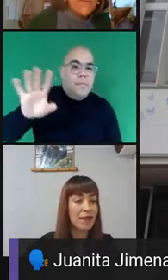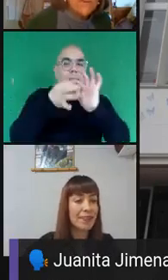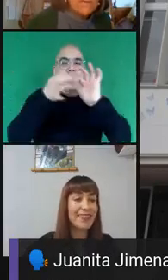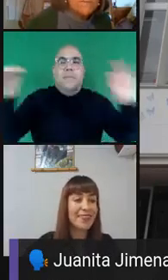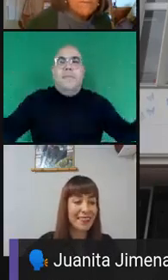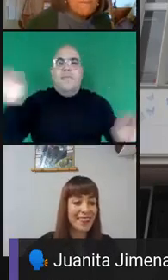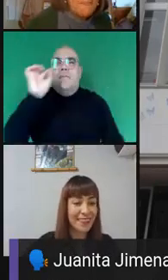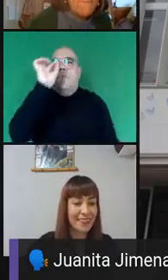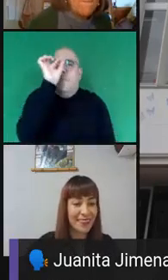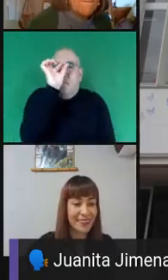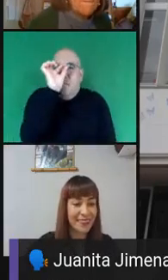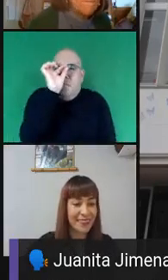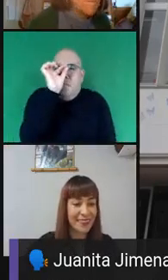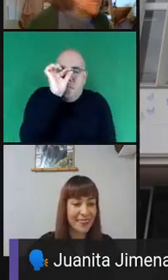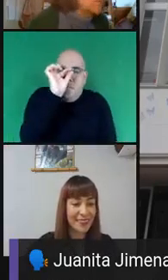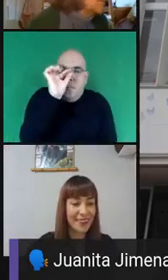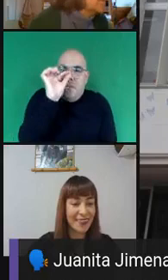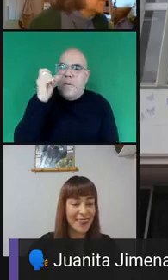Me queda una oración.